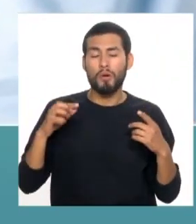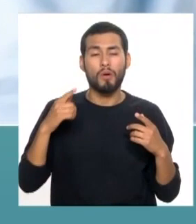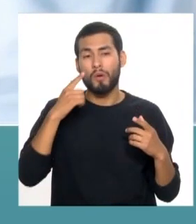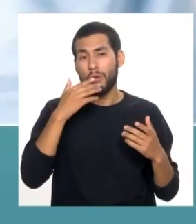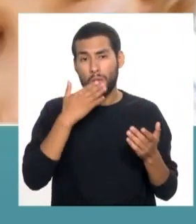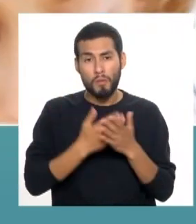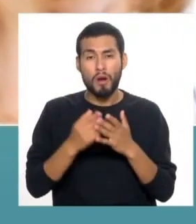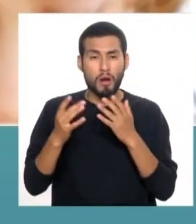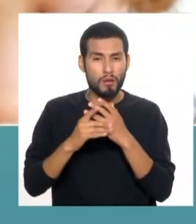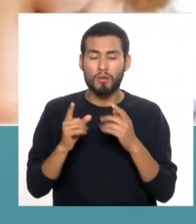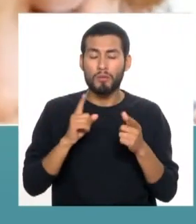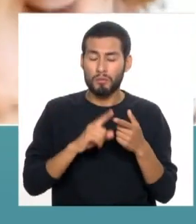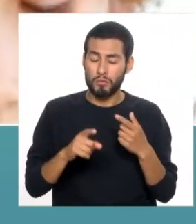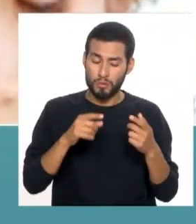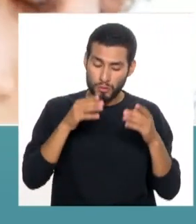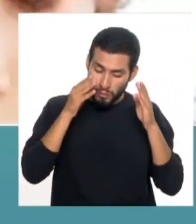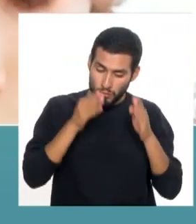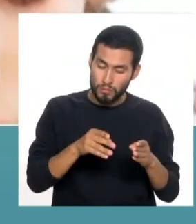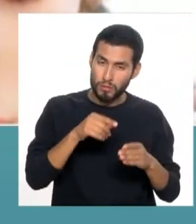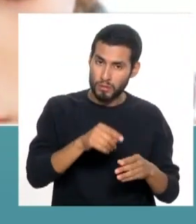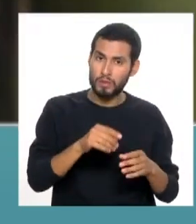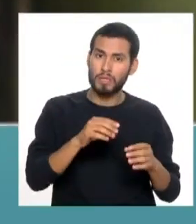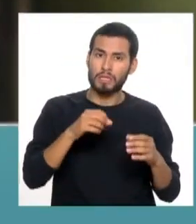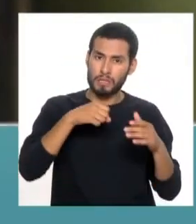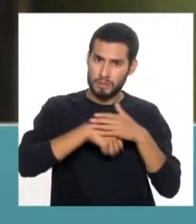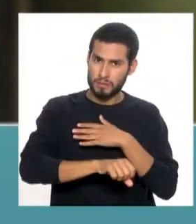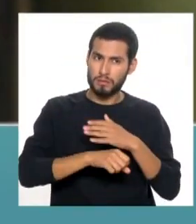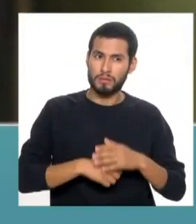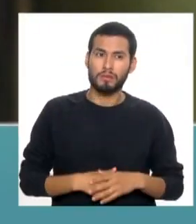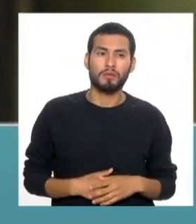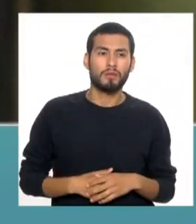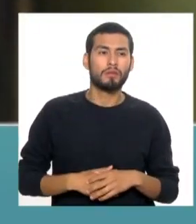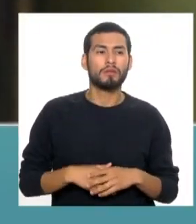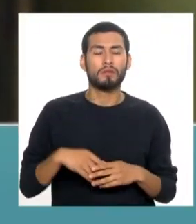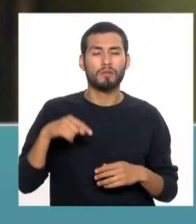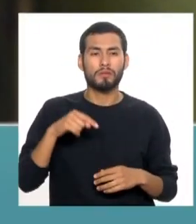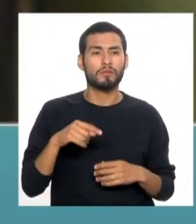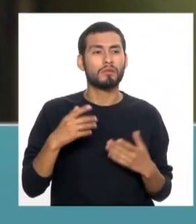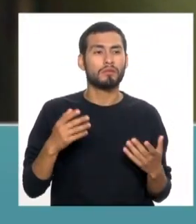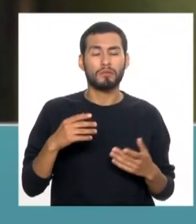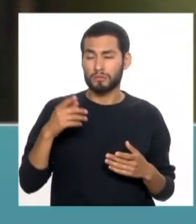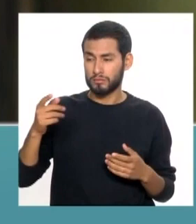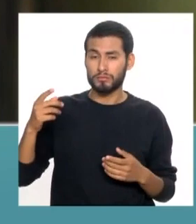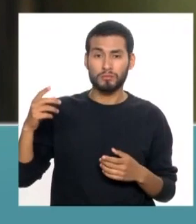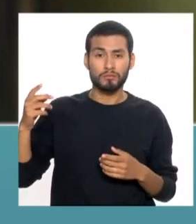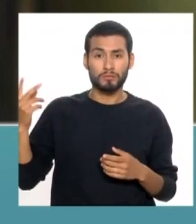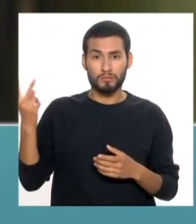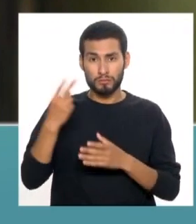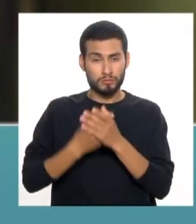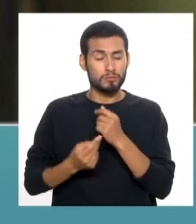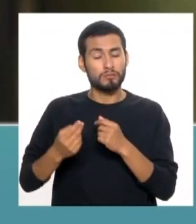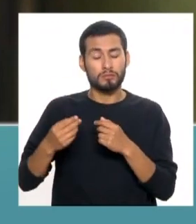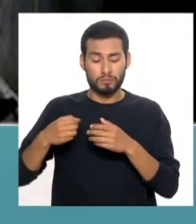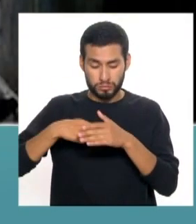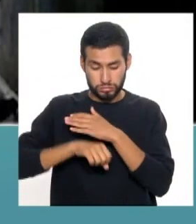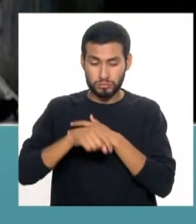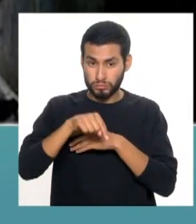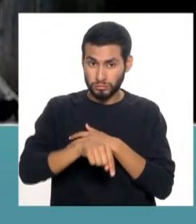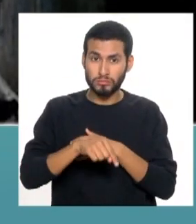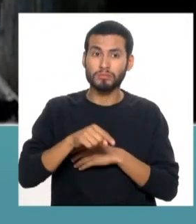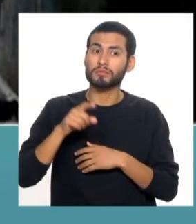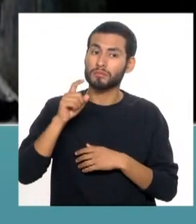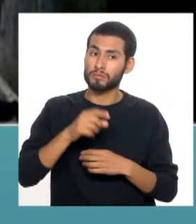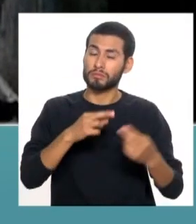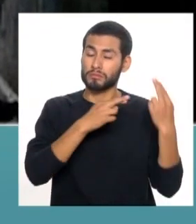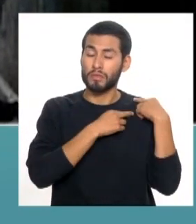tiene obligaciones ante los hijos, ¿no?, por haberlos por ser progenitores. Entonces, tiene la